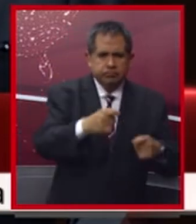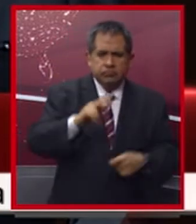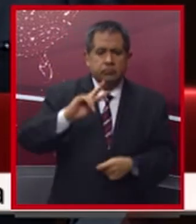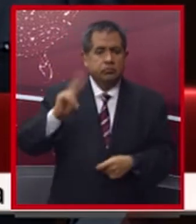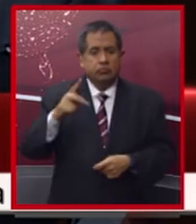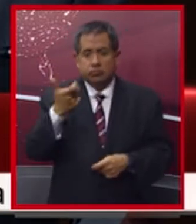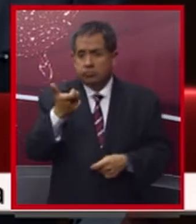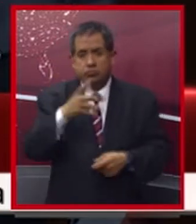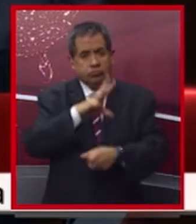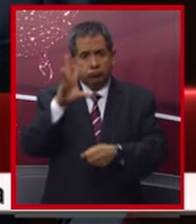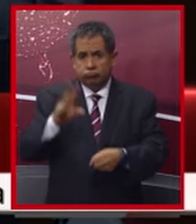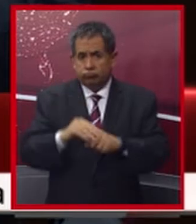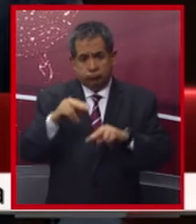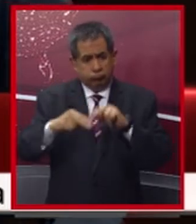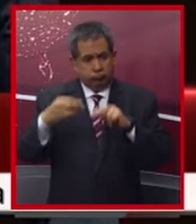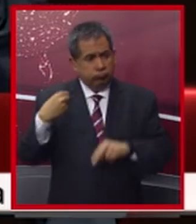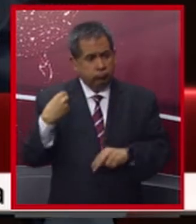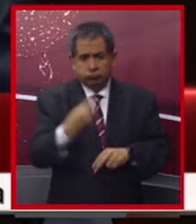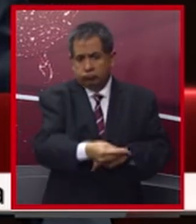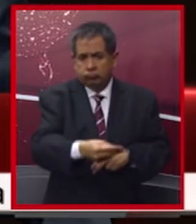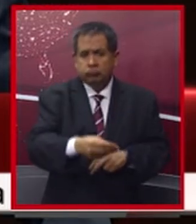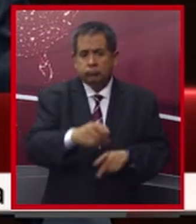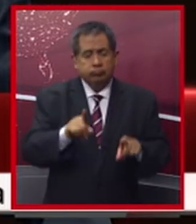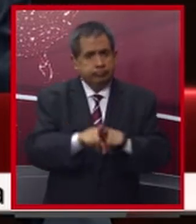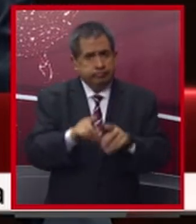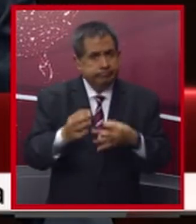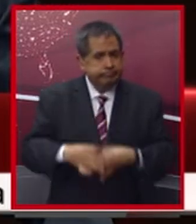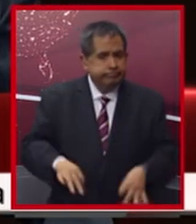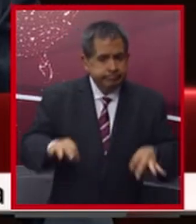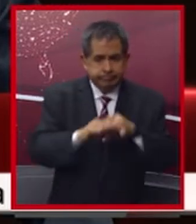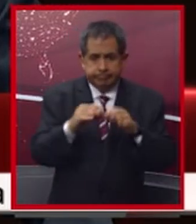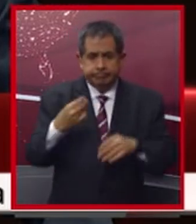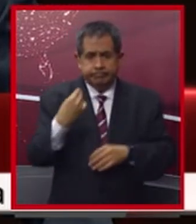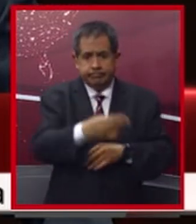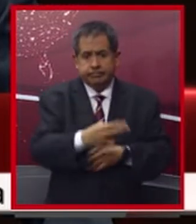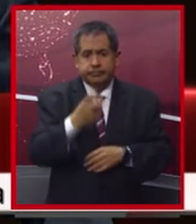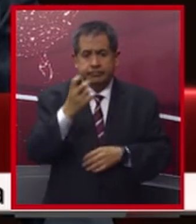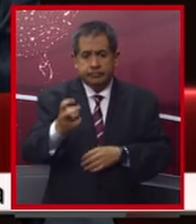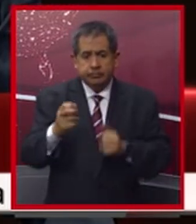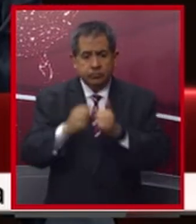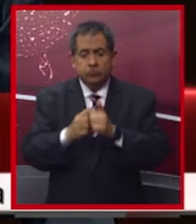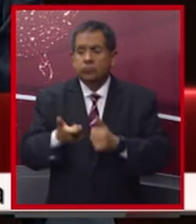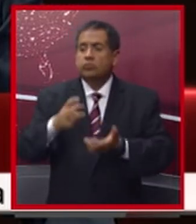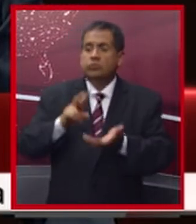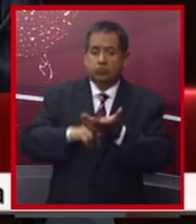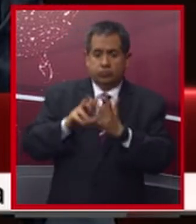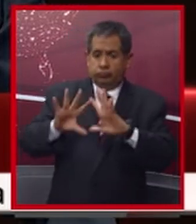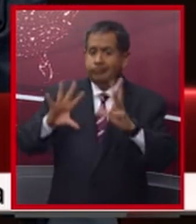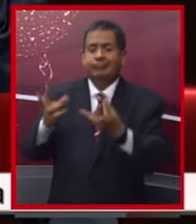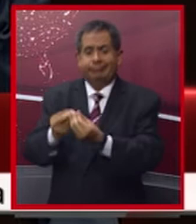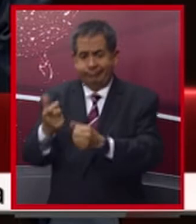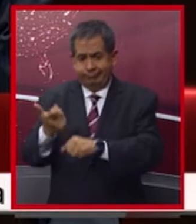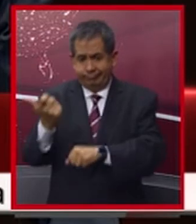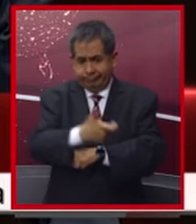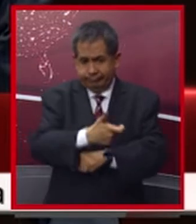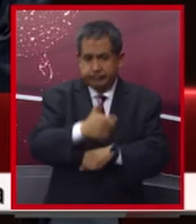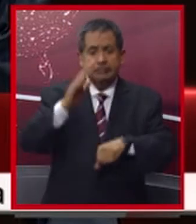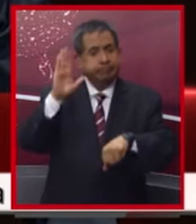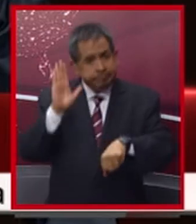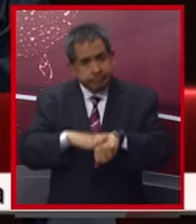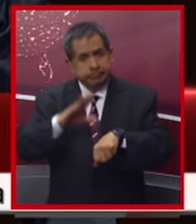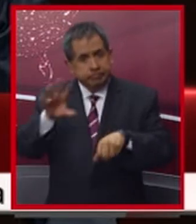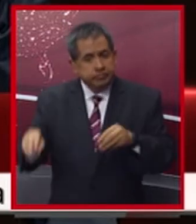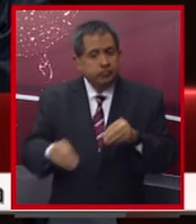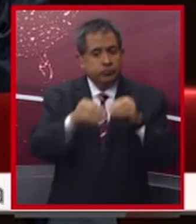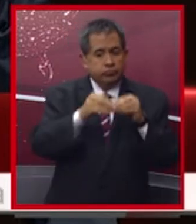del valor total del boleto. Es importante señalarlo, es en base a la tarifa completa, más una